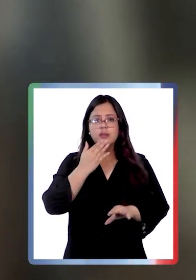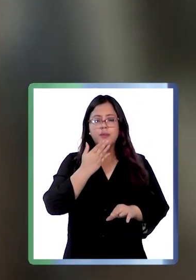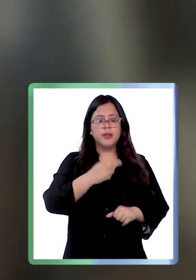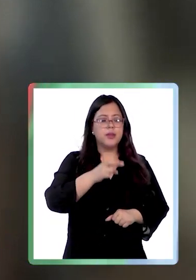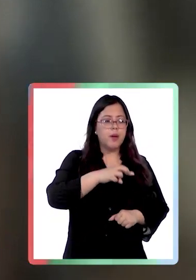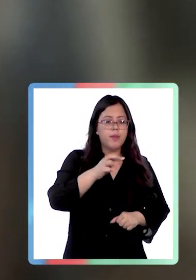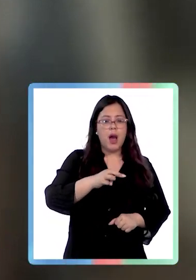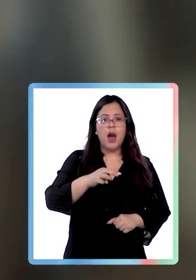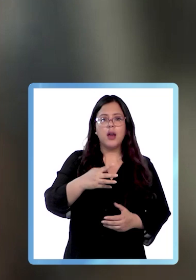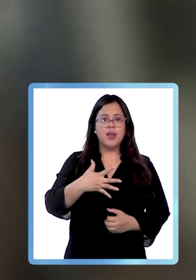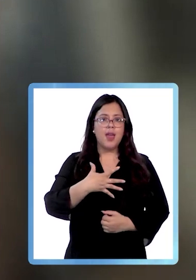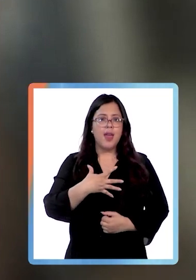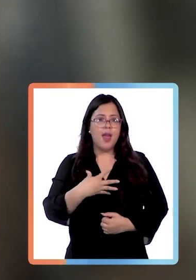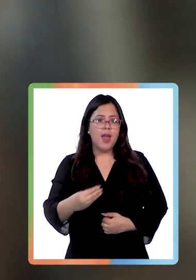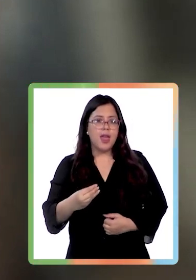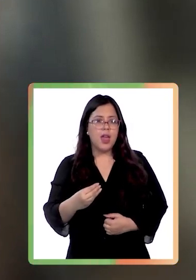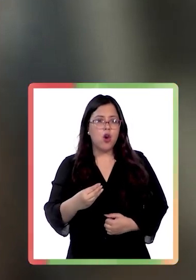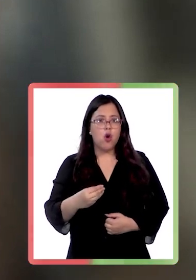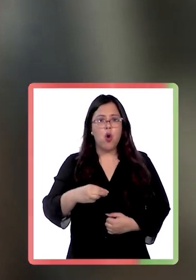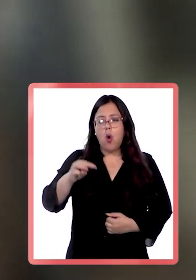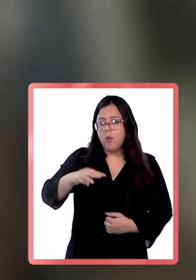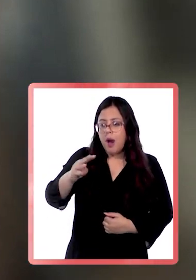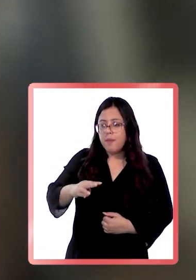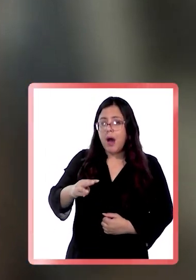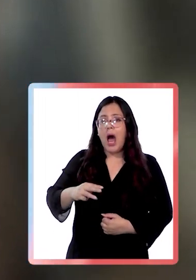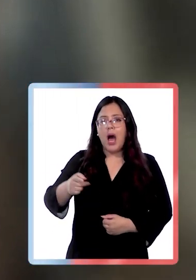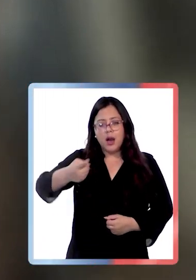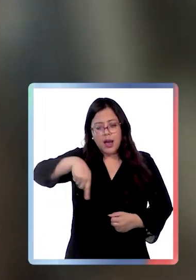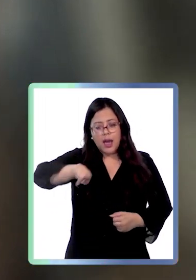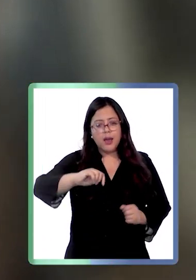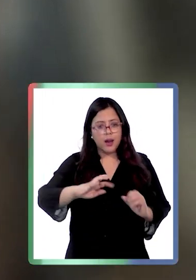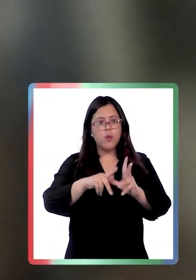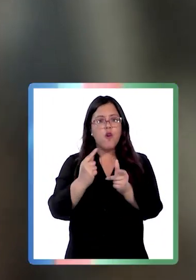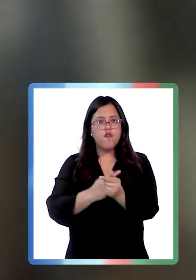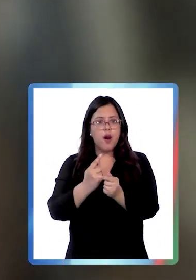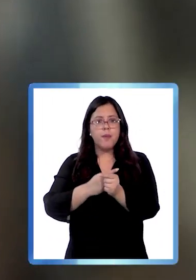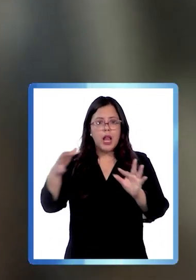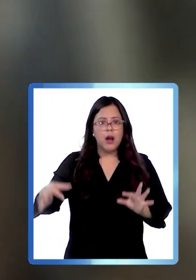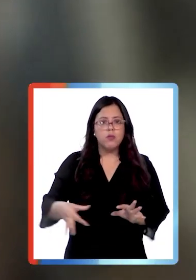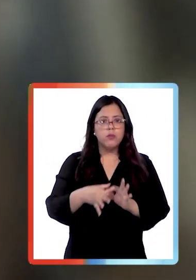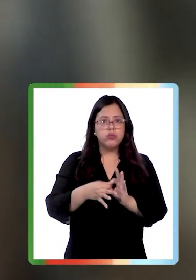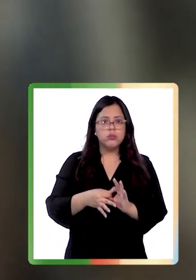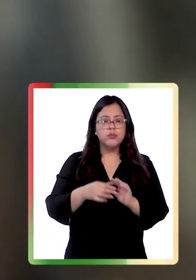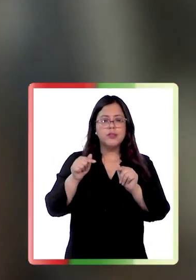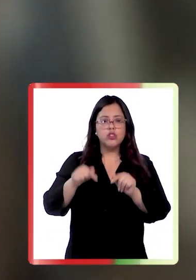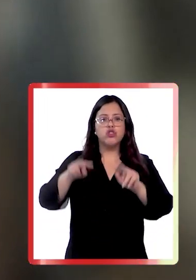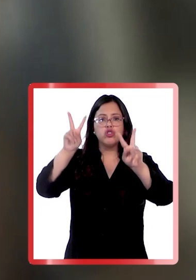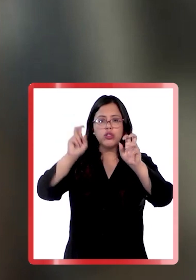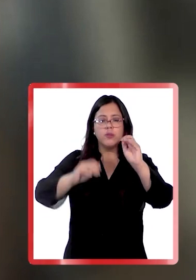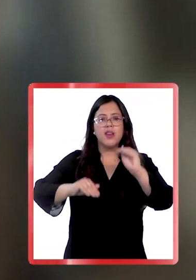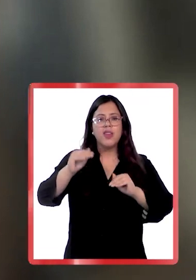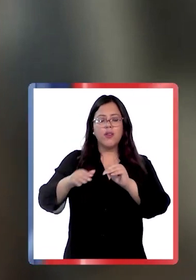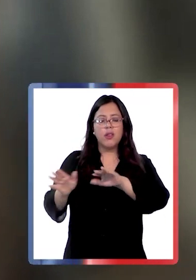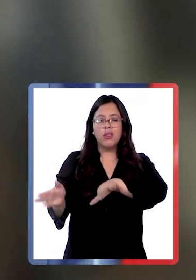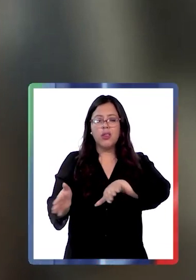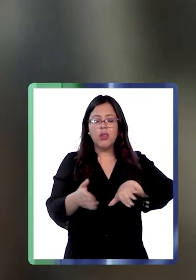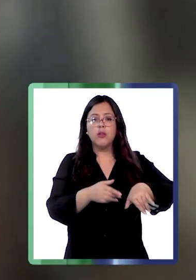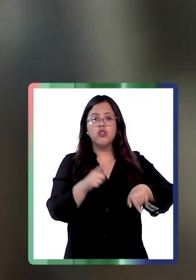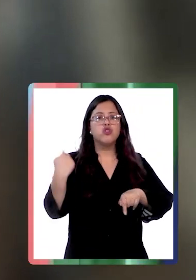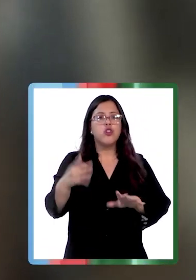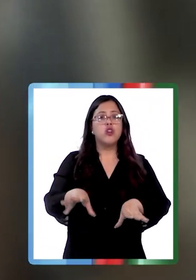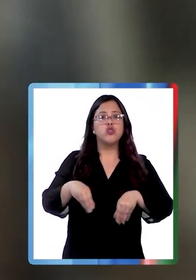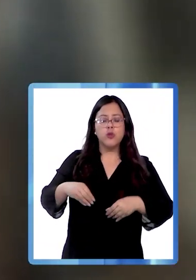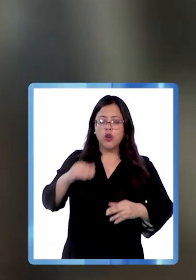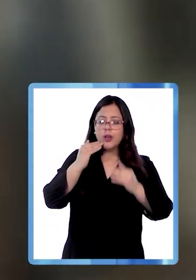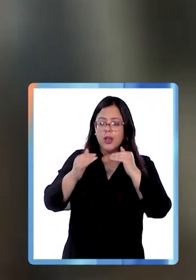su educación como de padres a hijos, en el fondo, como familia directa. Y muchas veces son temas que los dejamos